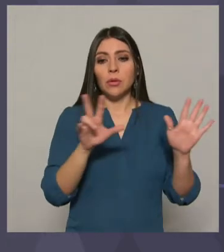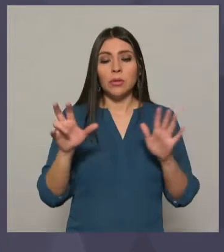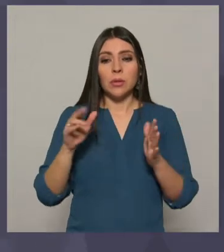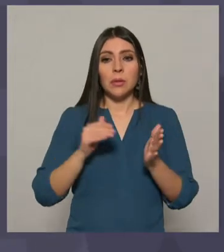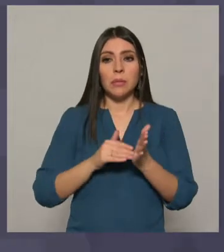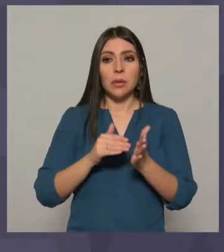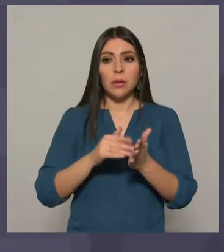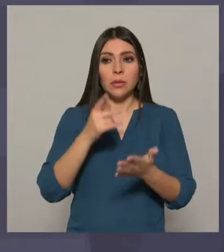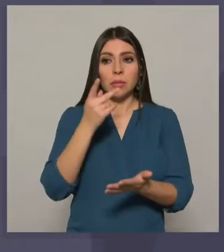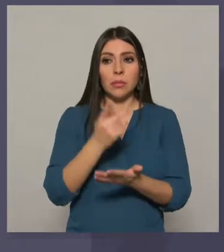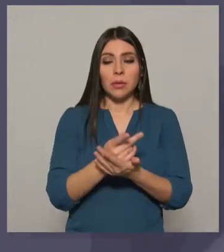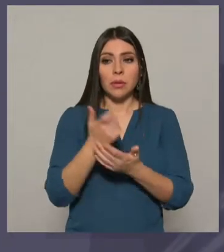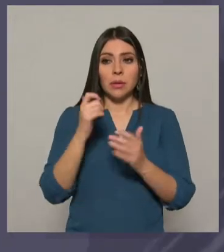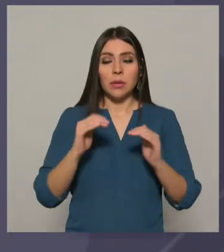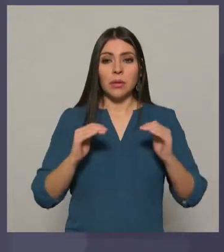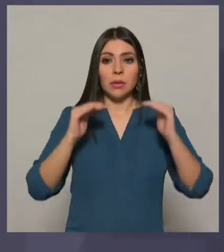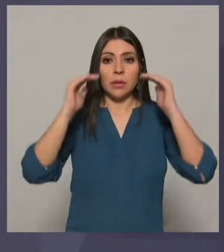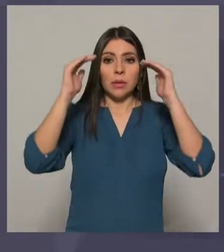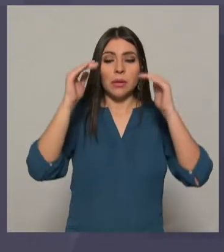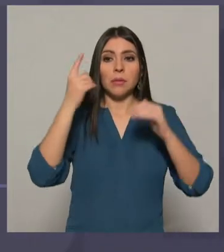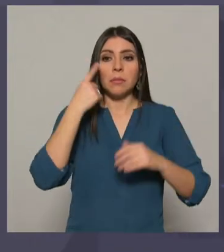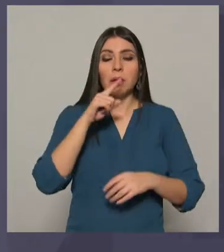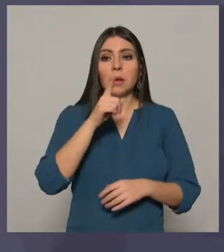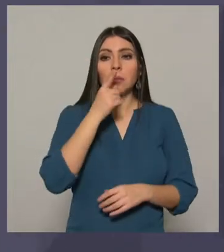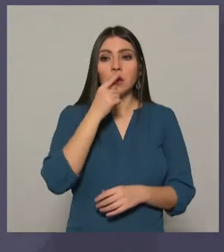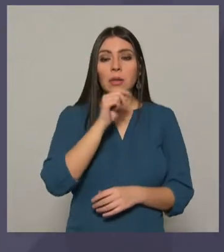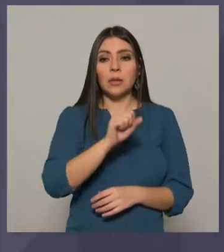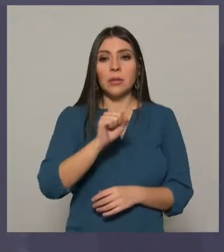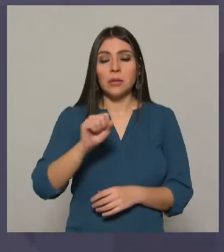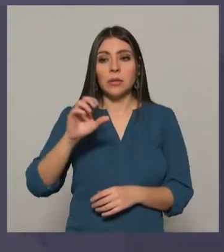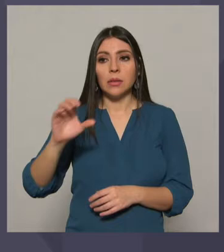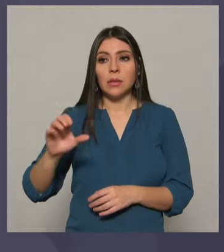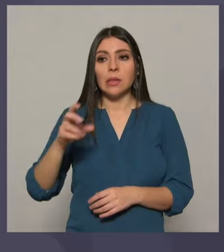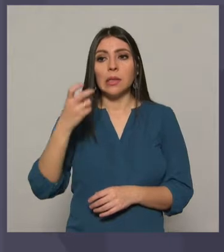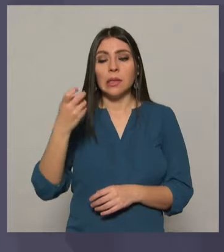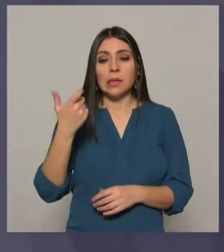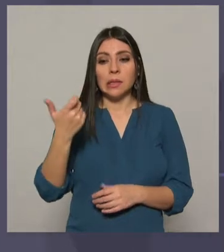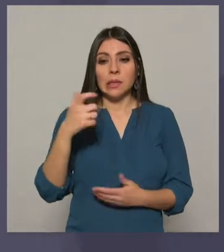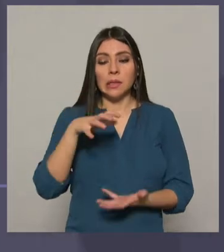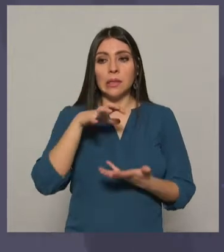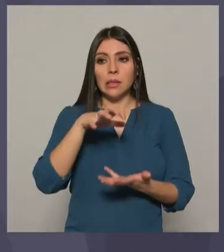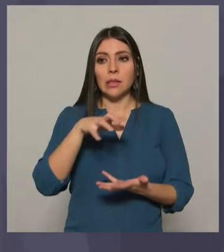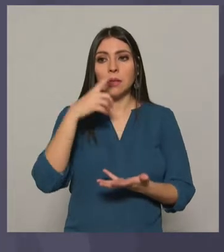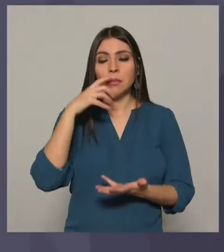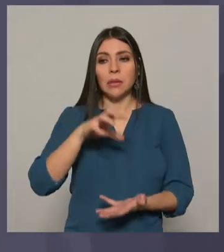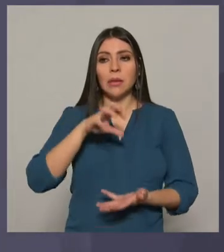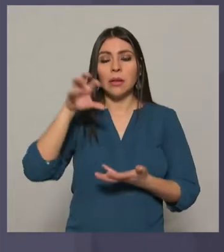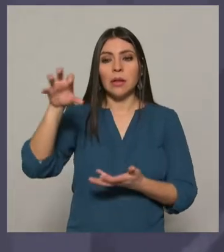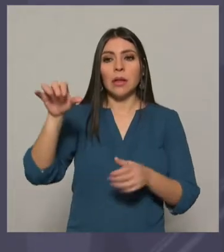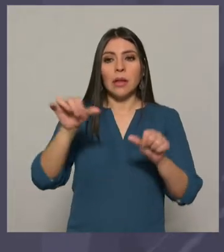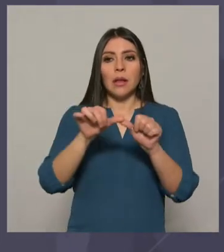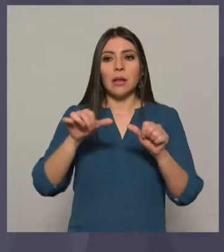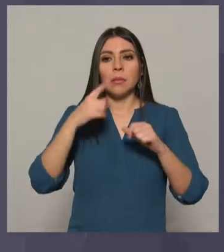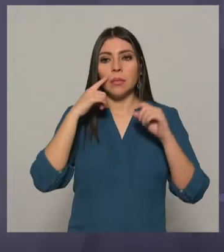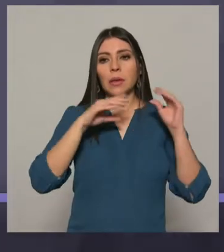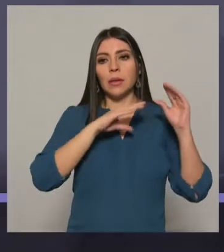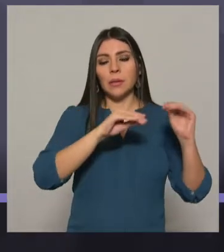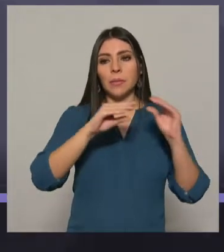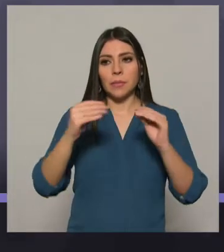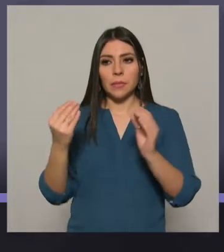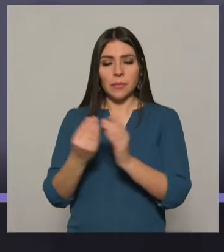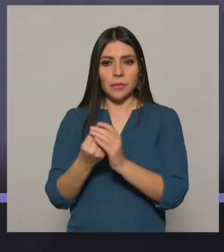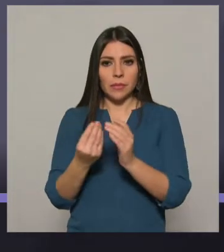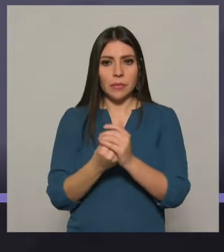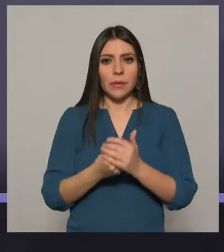de pesos que se incrementan para la Secretaría de Seguridad Ciudadana, parte de esos recursos se van al área de capacitación.